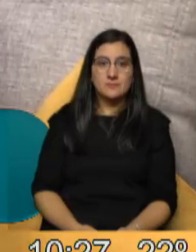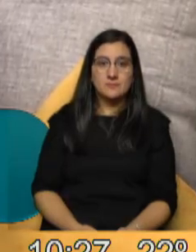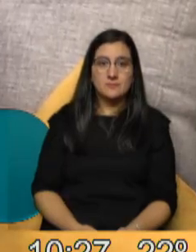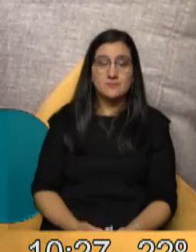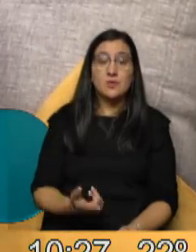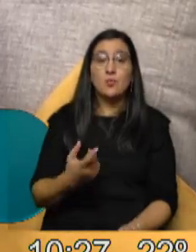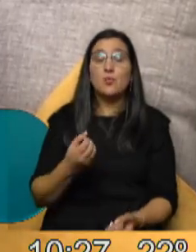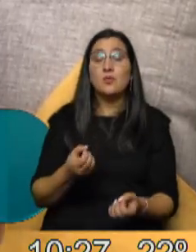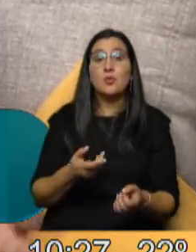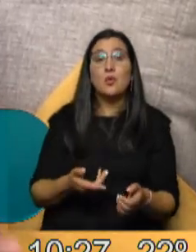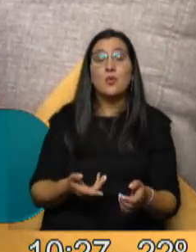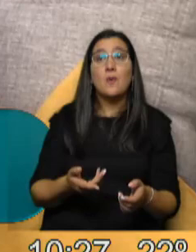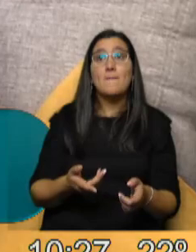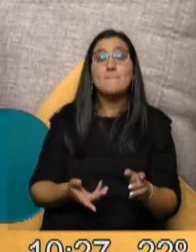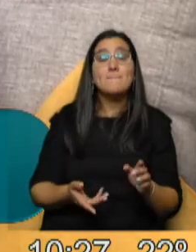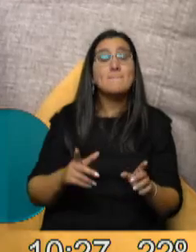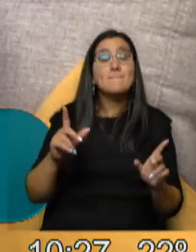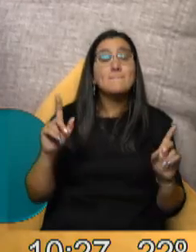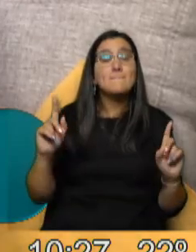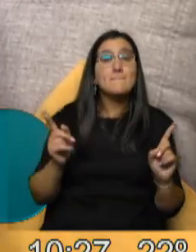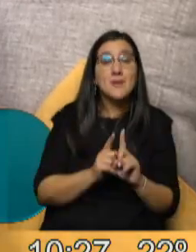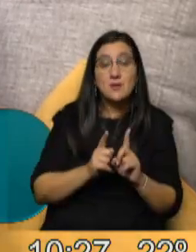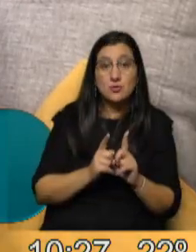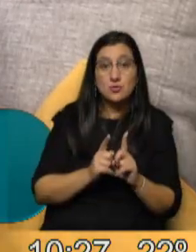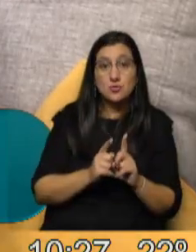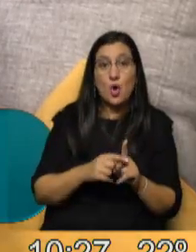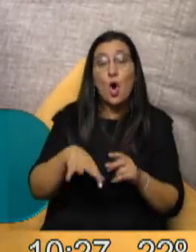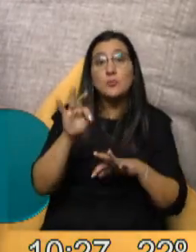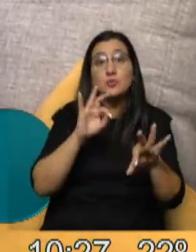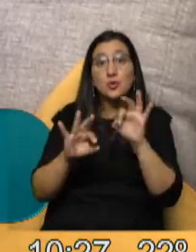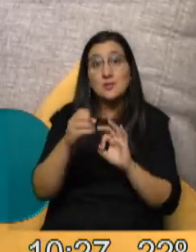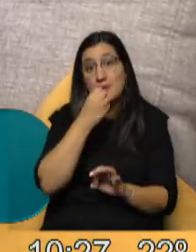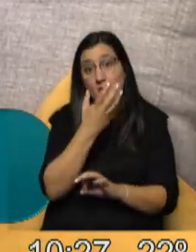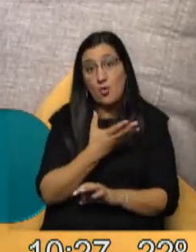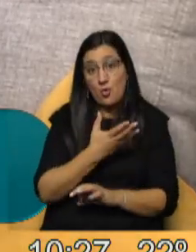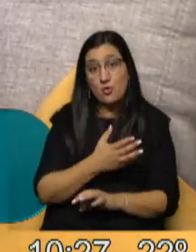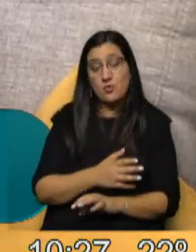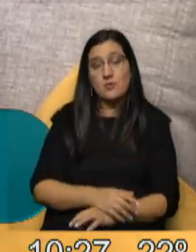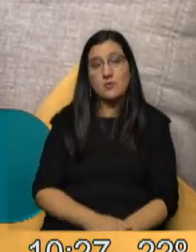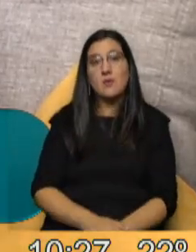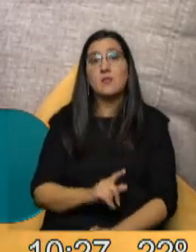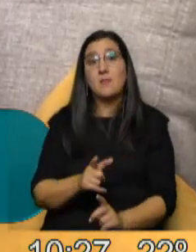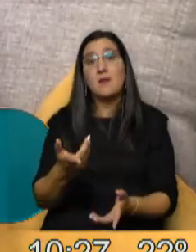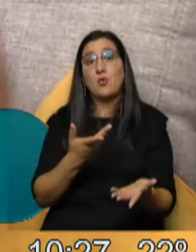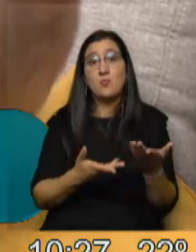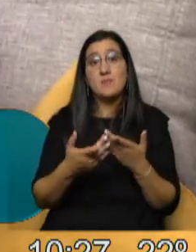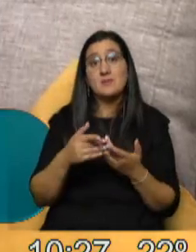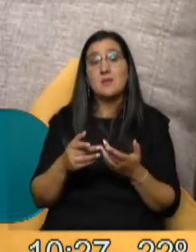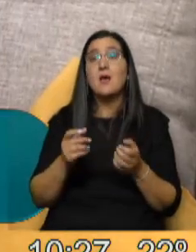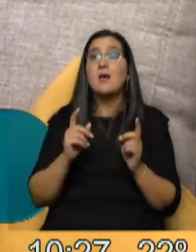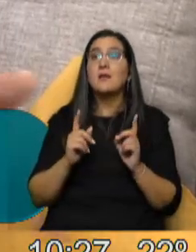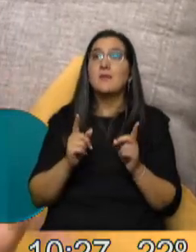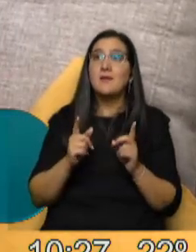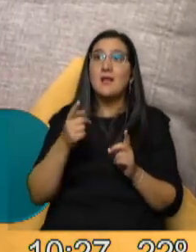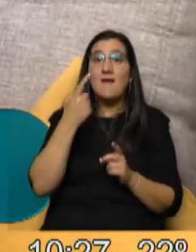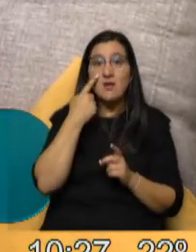el horizonte, cuanto menos el horizonte, o cuanto el menú menos se abra, va a ser mejor, pero sobre todo para la convivencia de esas personas. Después tenemos